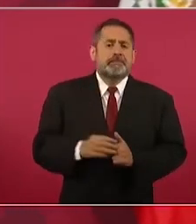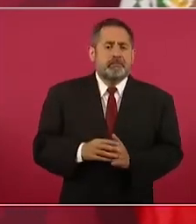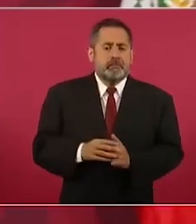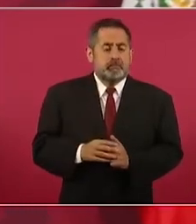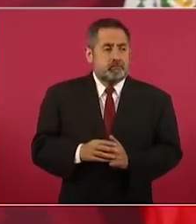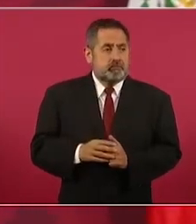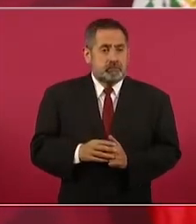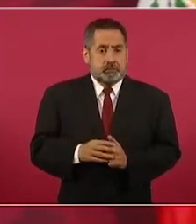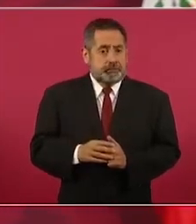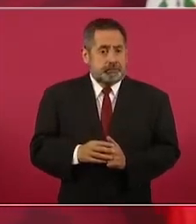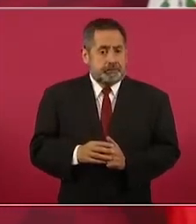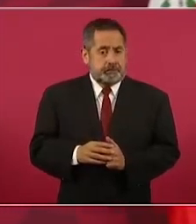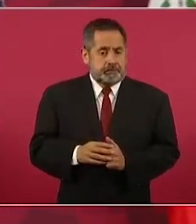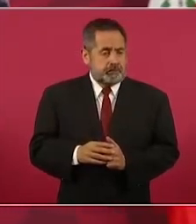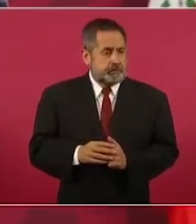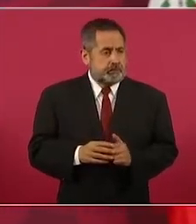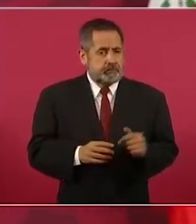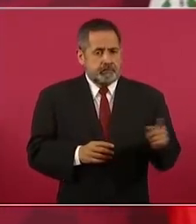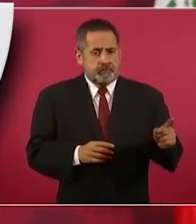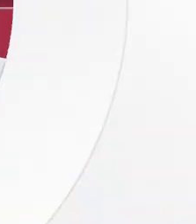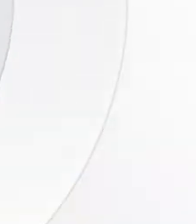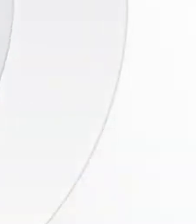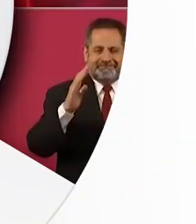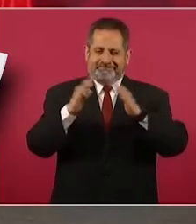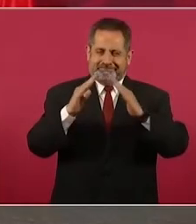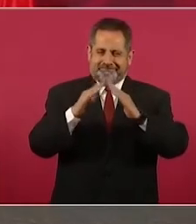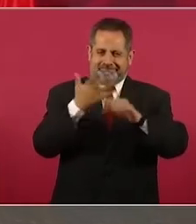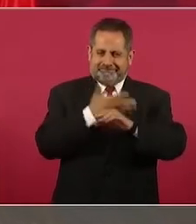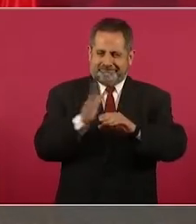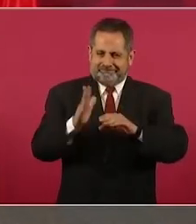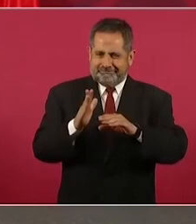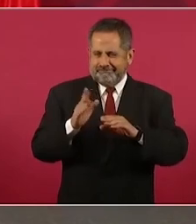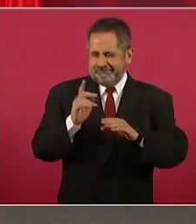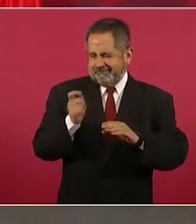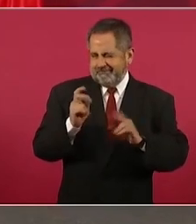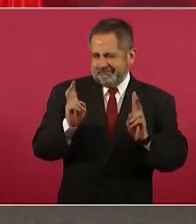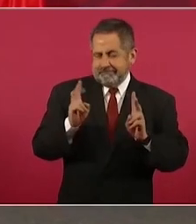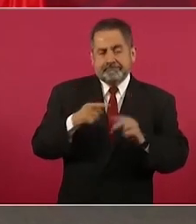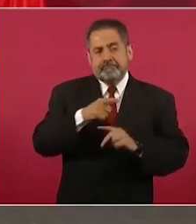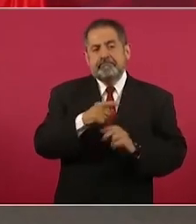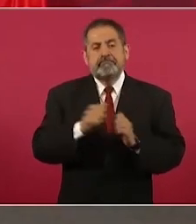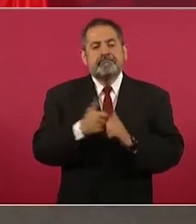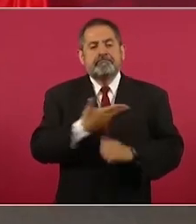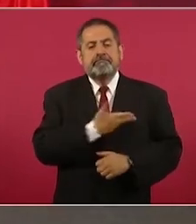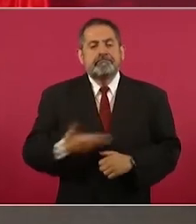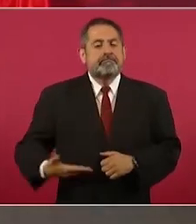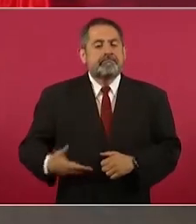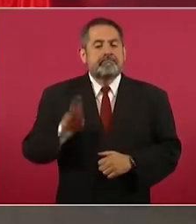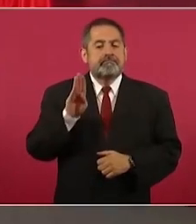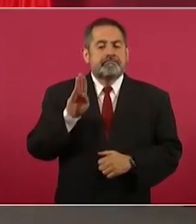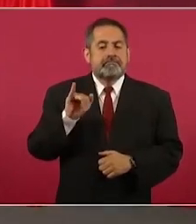es un respeto a México. Con el presidente Biden fue,